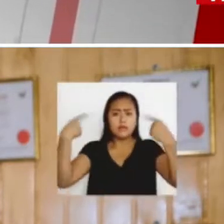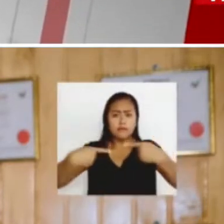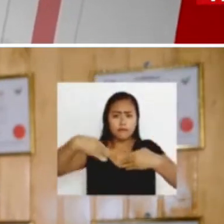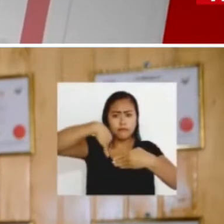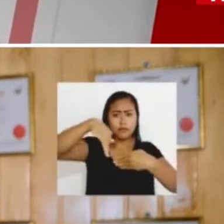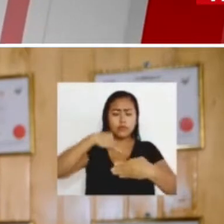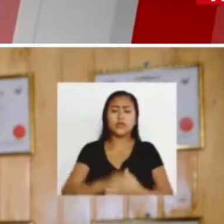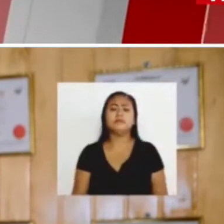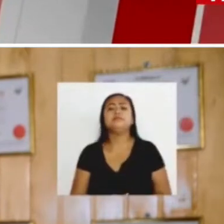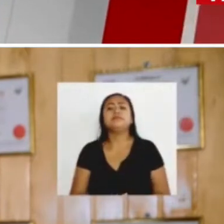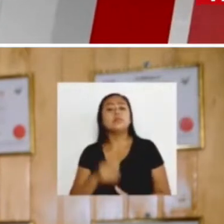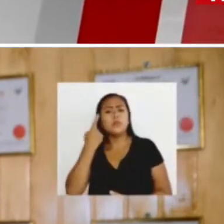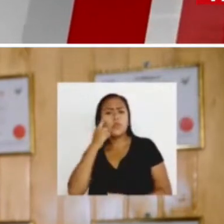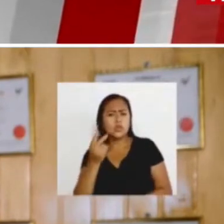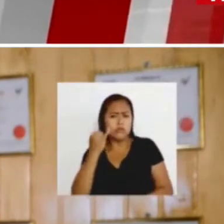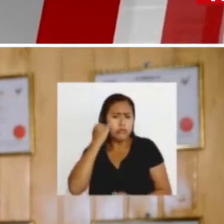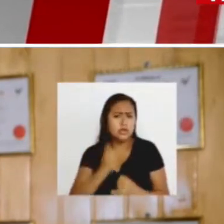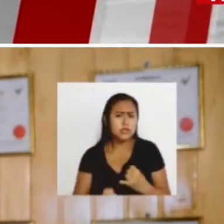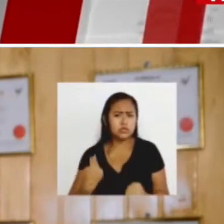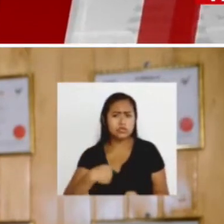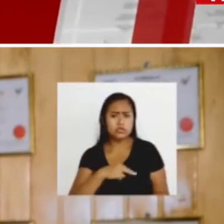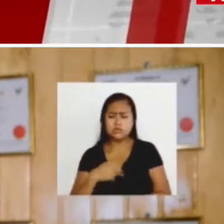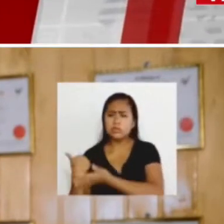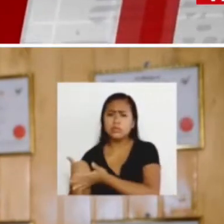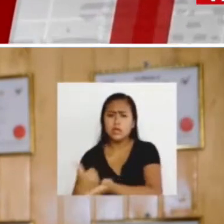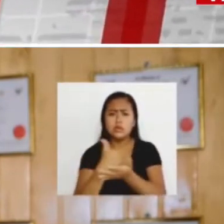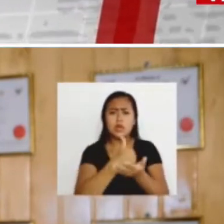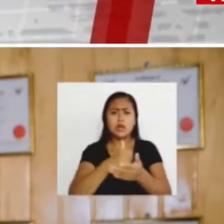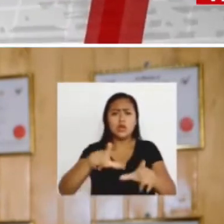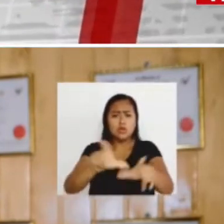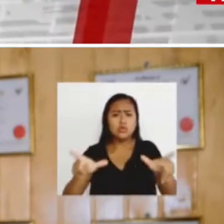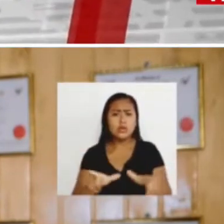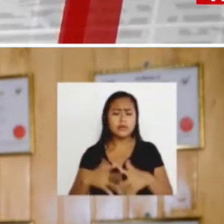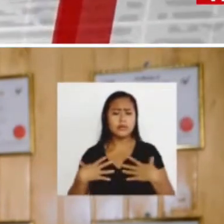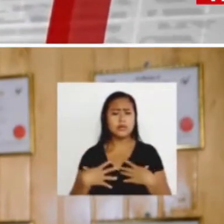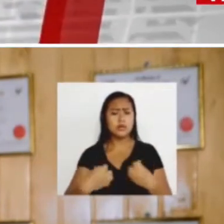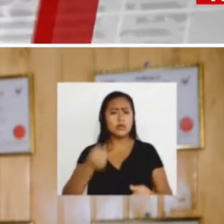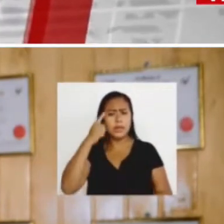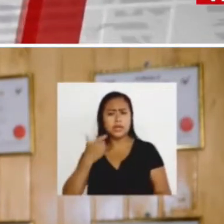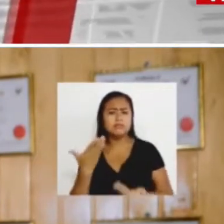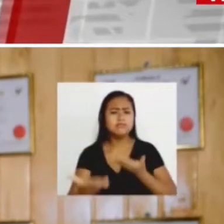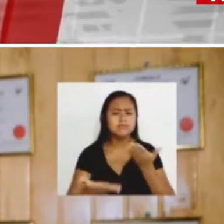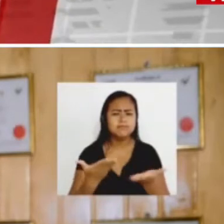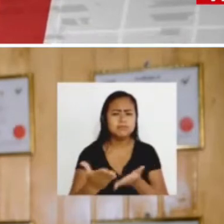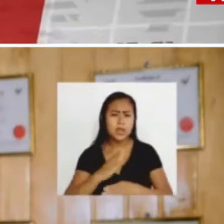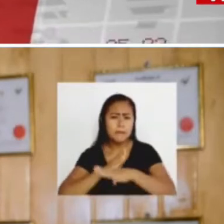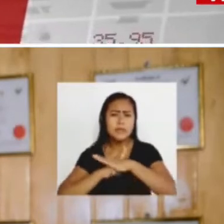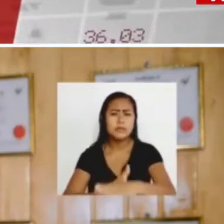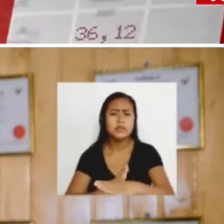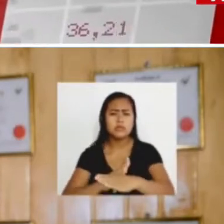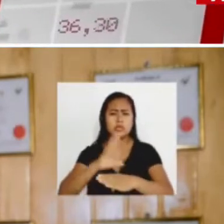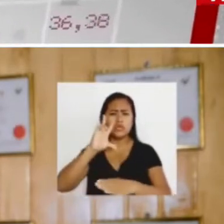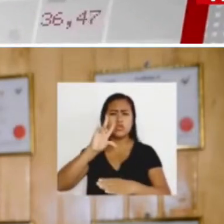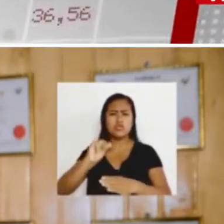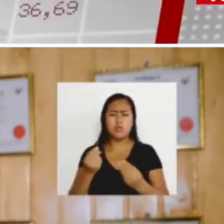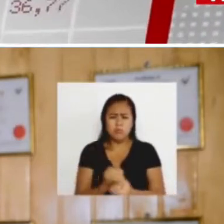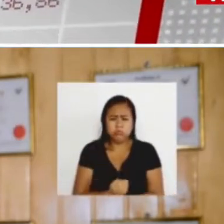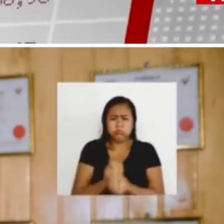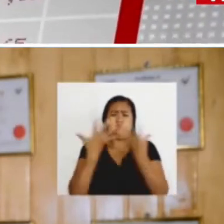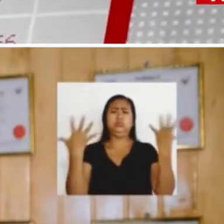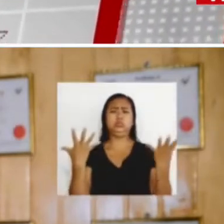medio ambiente, hay que cuidar el medio ambiente, eso es cierto, pero hay que buscar el desarrollo sostenible. Y la sostenibilidad pasa por